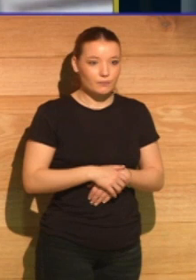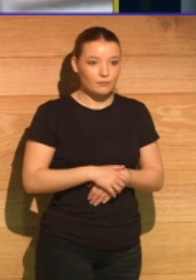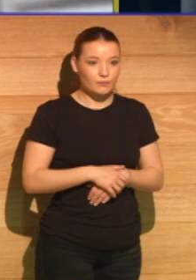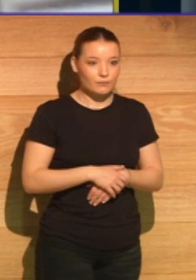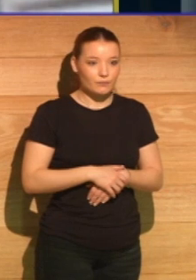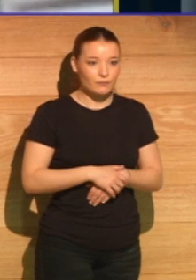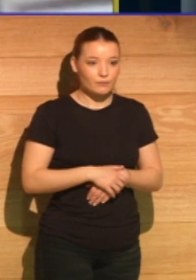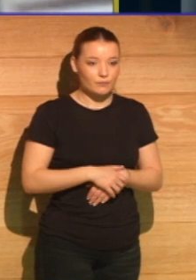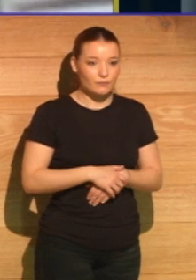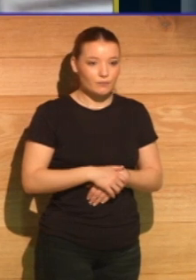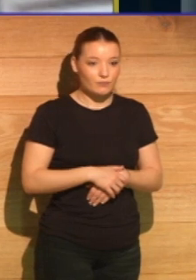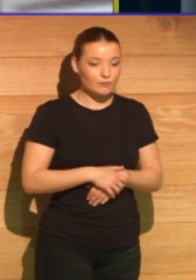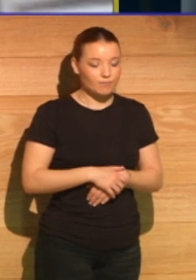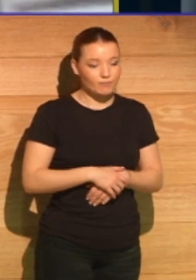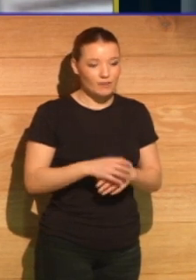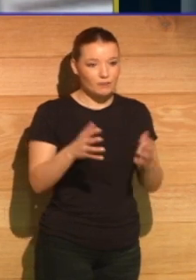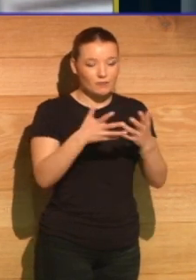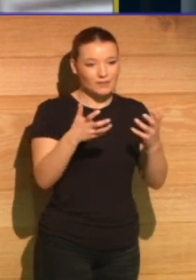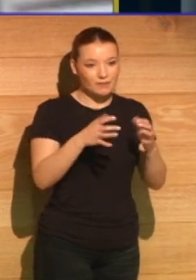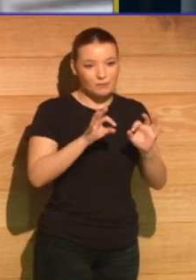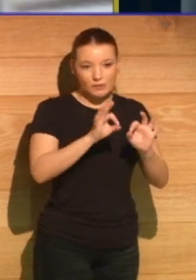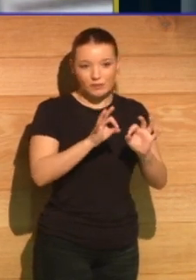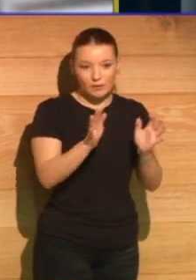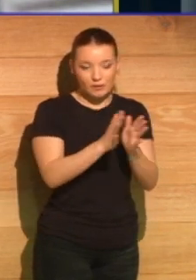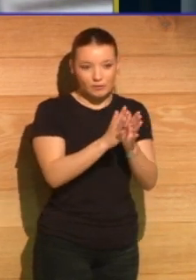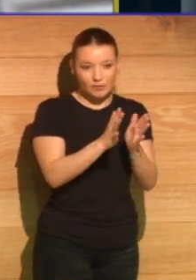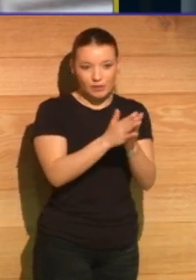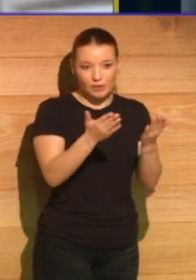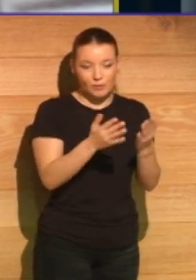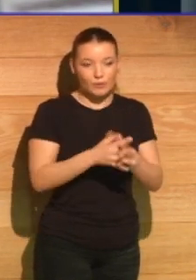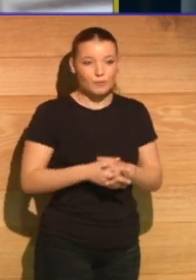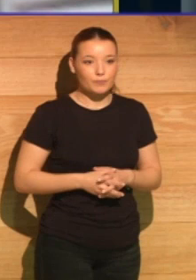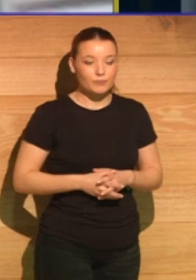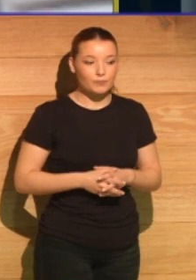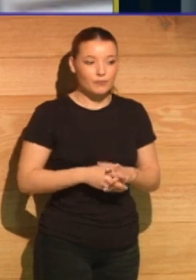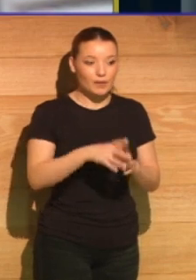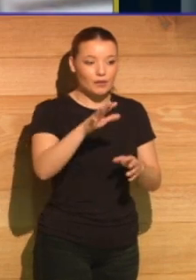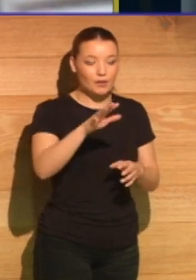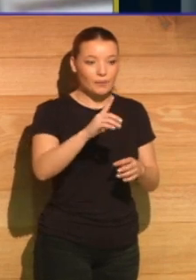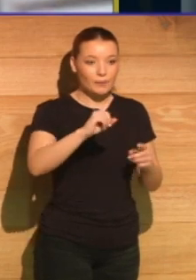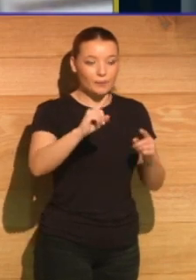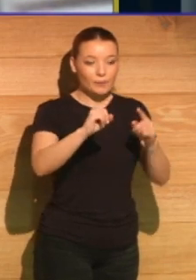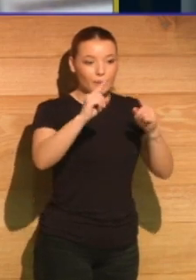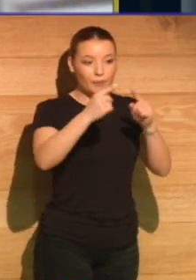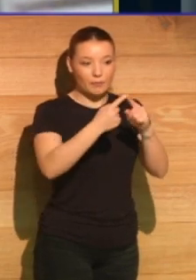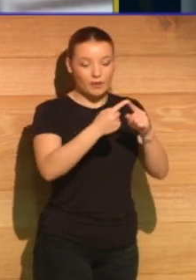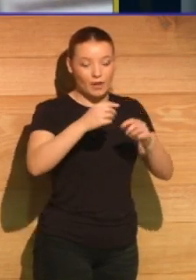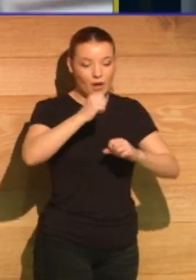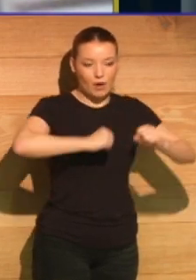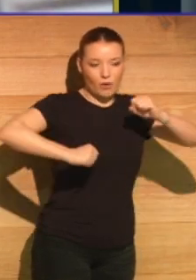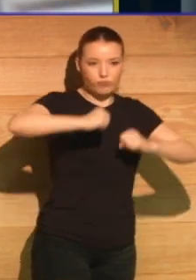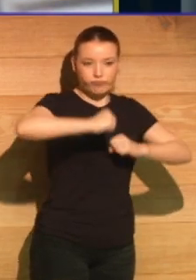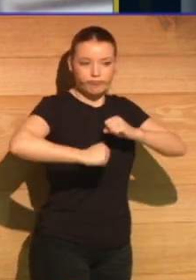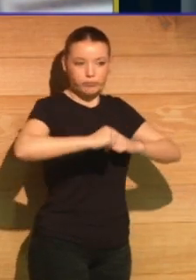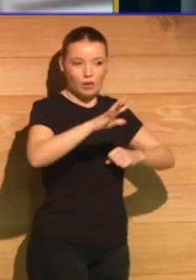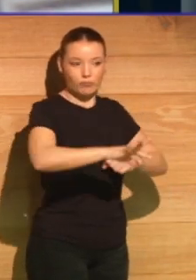primera autora. Bueno, ella es la primera giganta seleccionada por Laura, fue poeta, escritora,